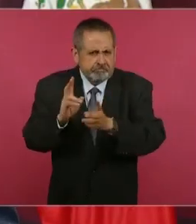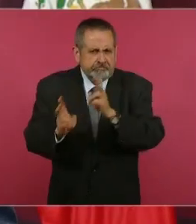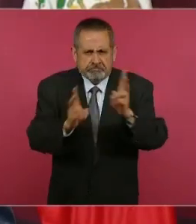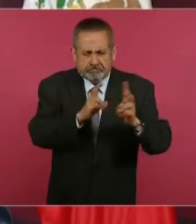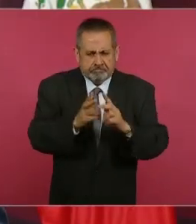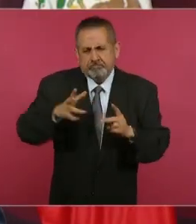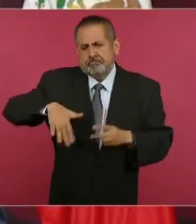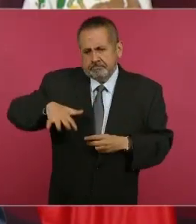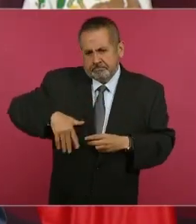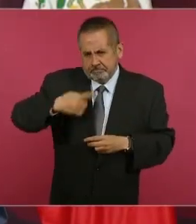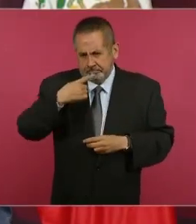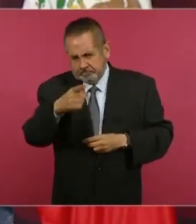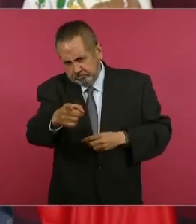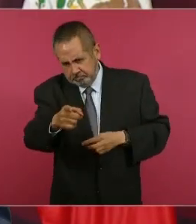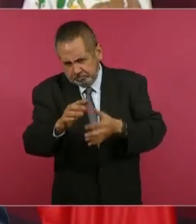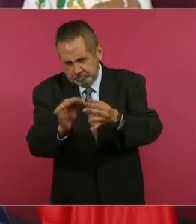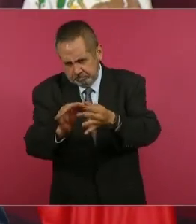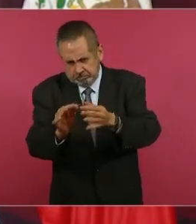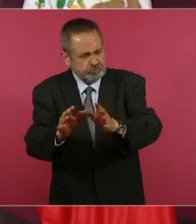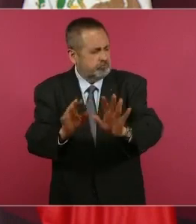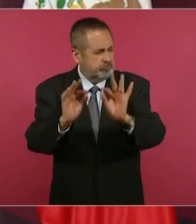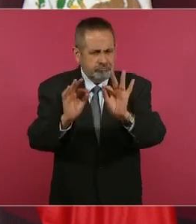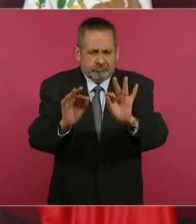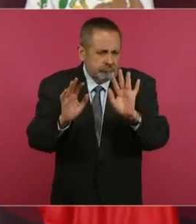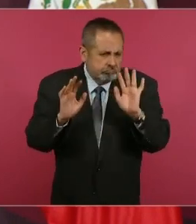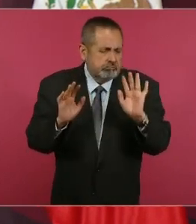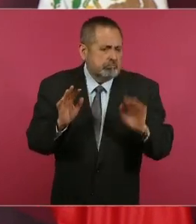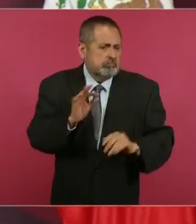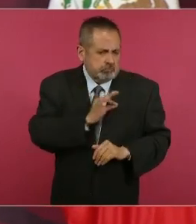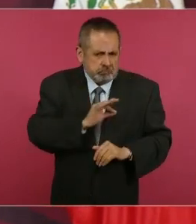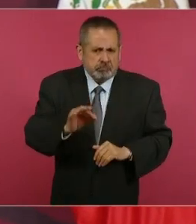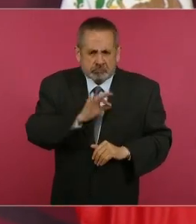esto que estás mencionando, ¿no?, de